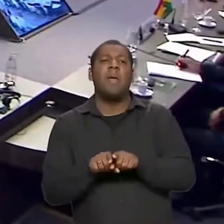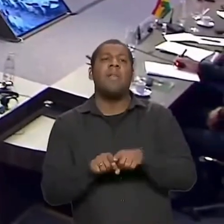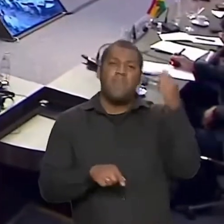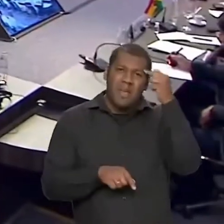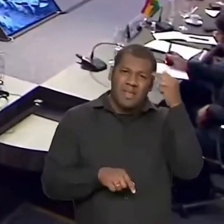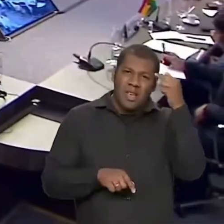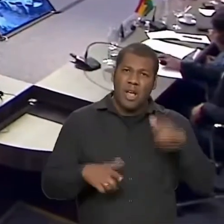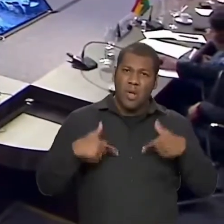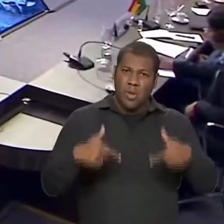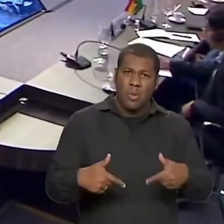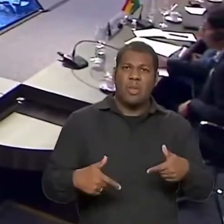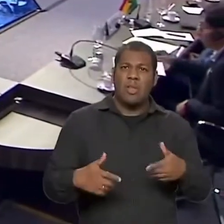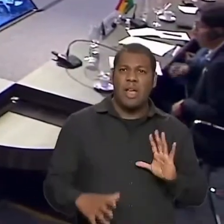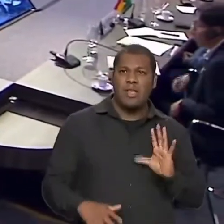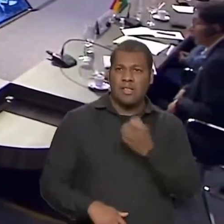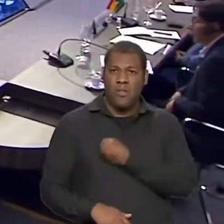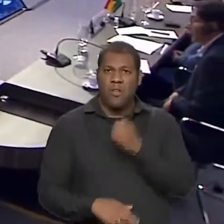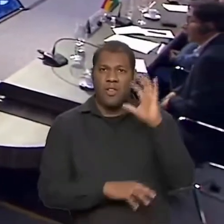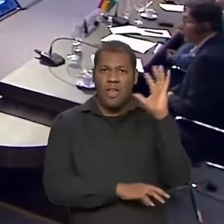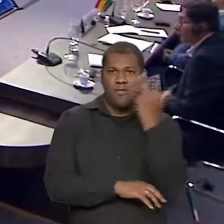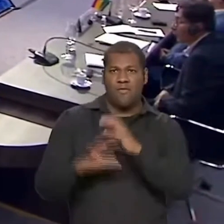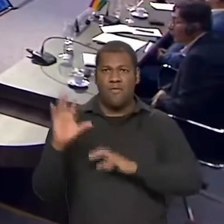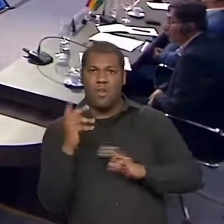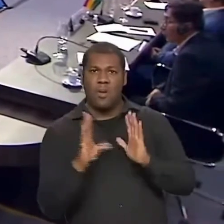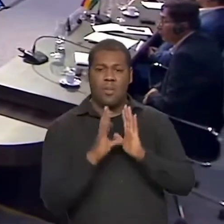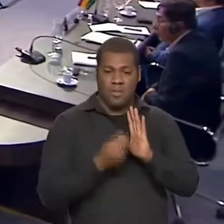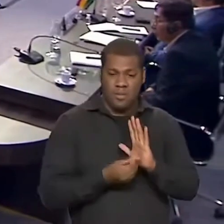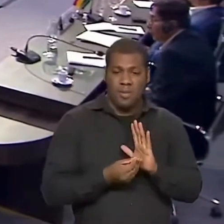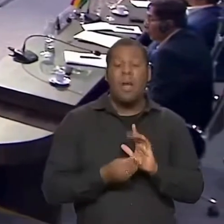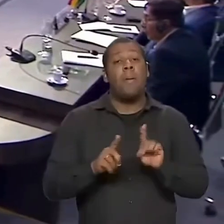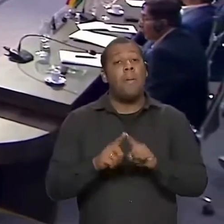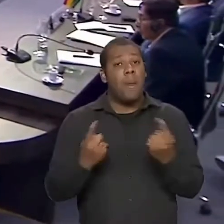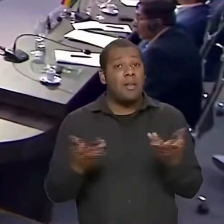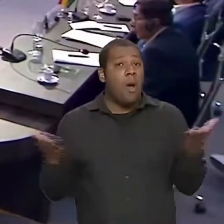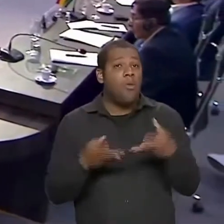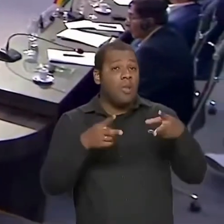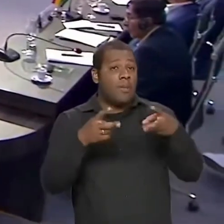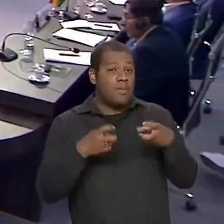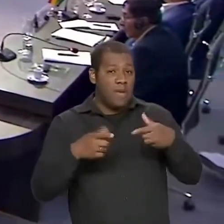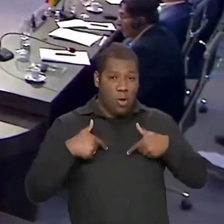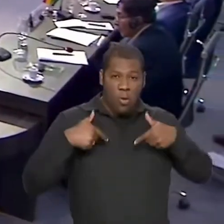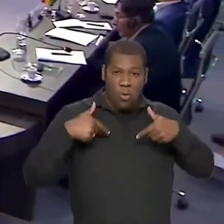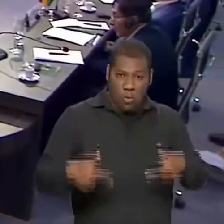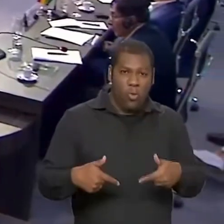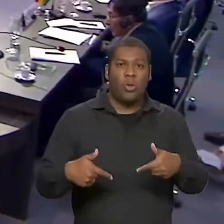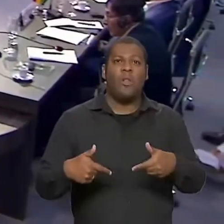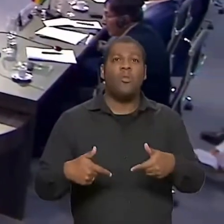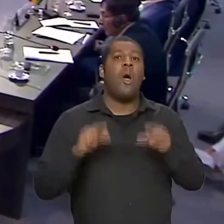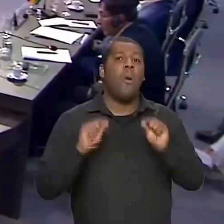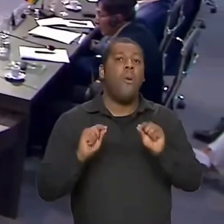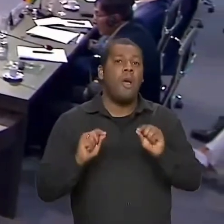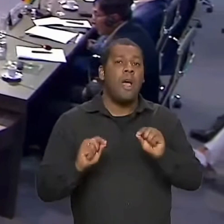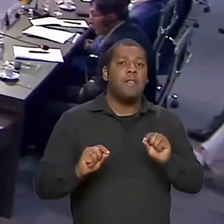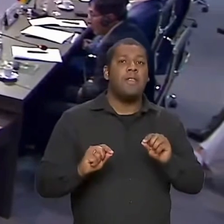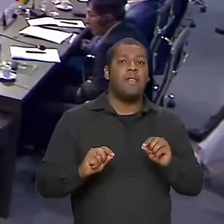recordar, obviamente, que la Amazonía está en la mira de Estados Unidos por un interés geoestratégico y político, y obviamente también